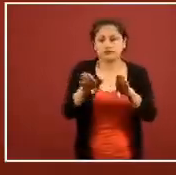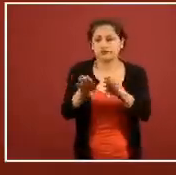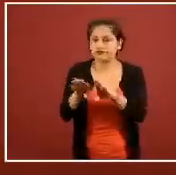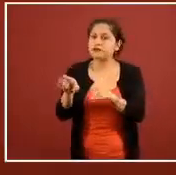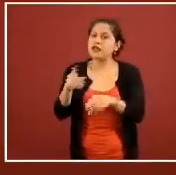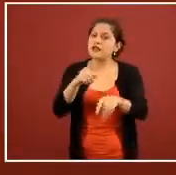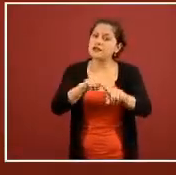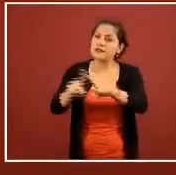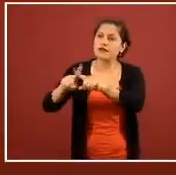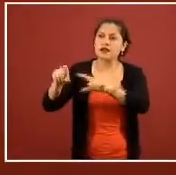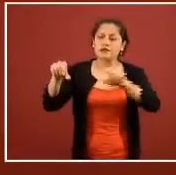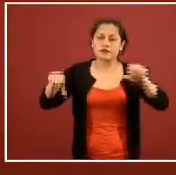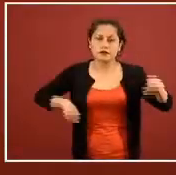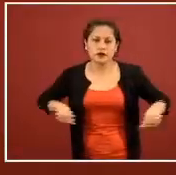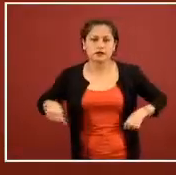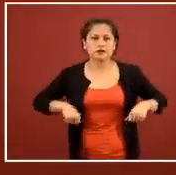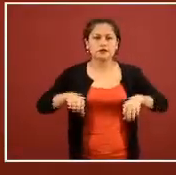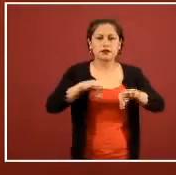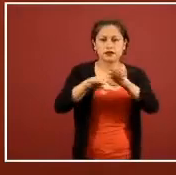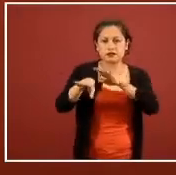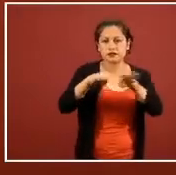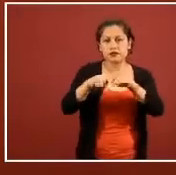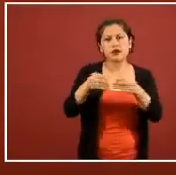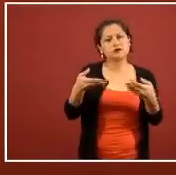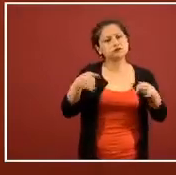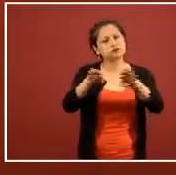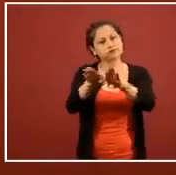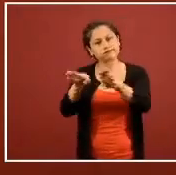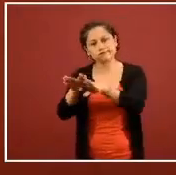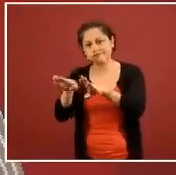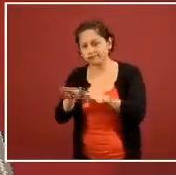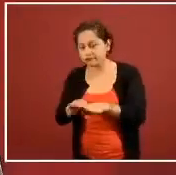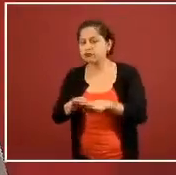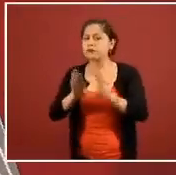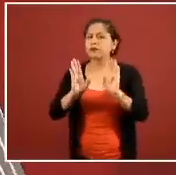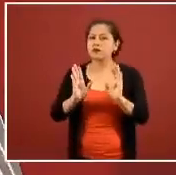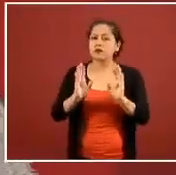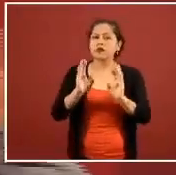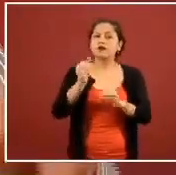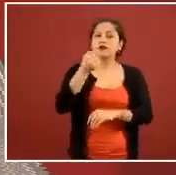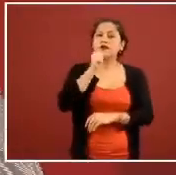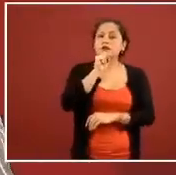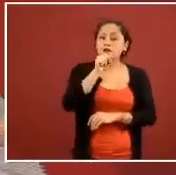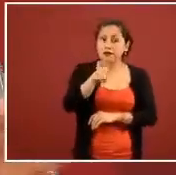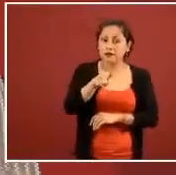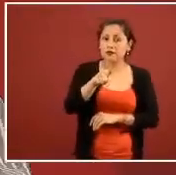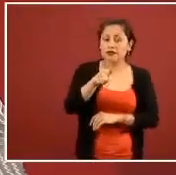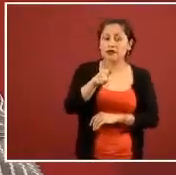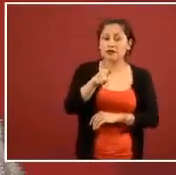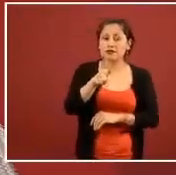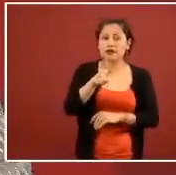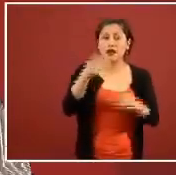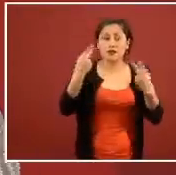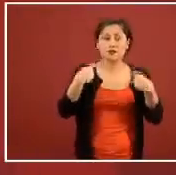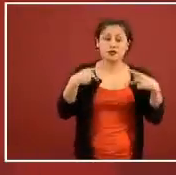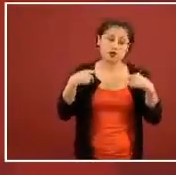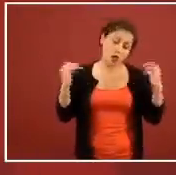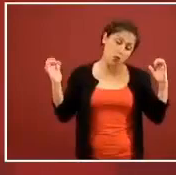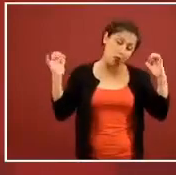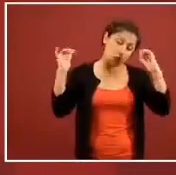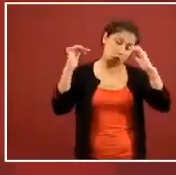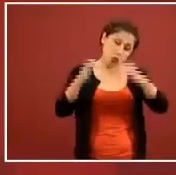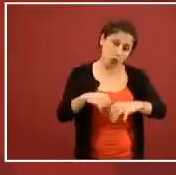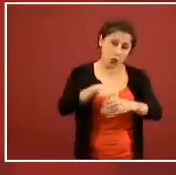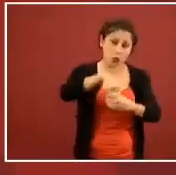las actividades laborales no esenciales y desde luego la no concentración